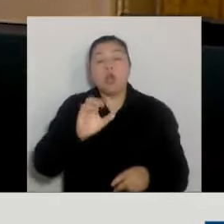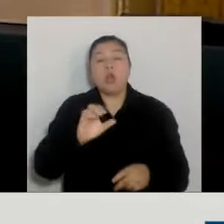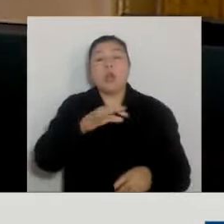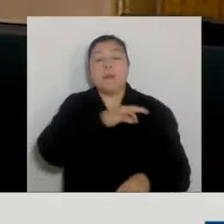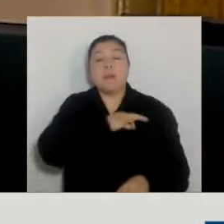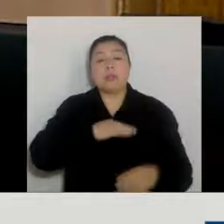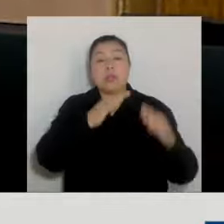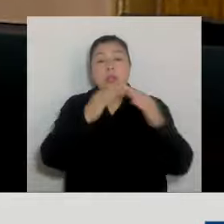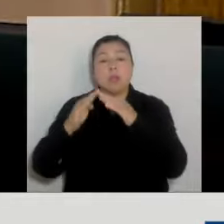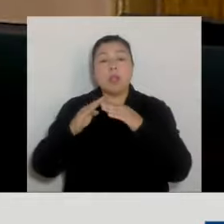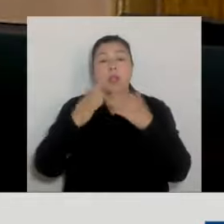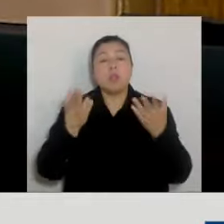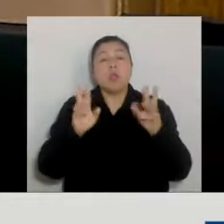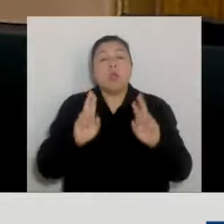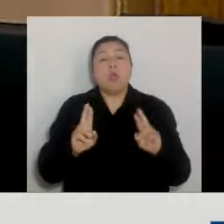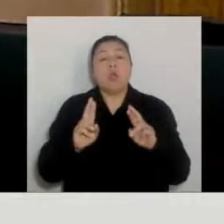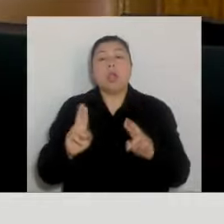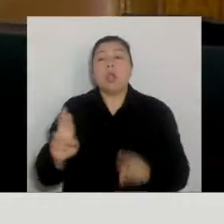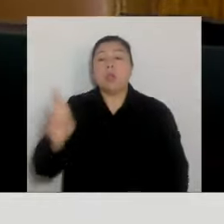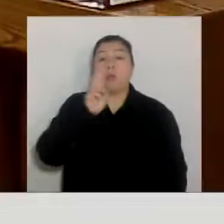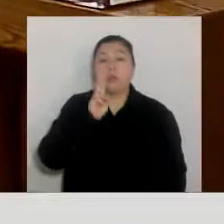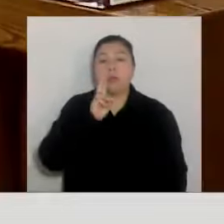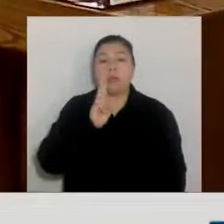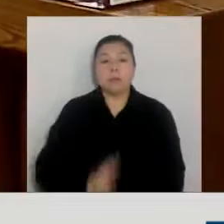que espero que alguien nos dé una